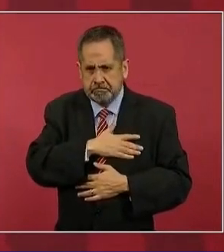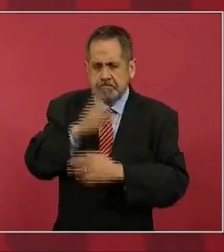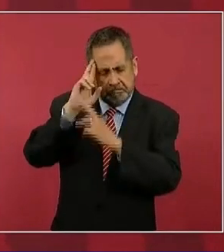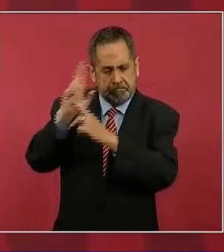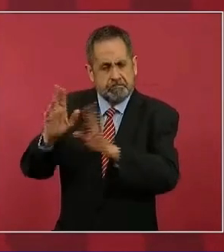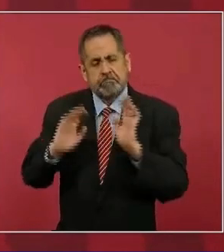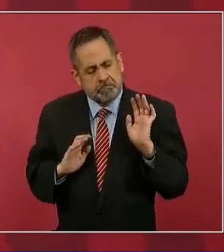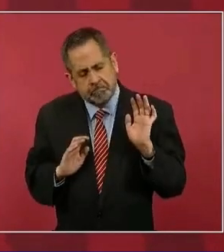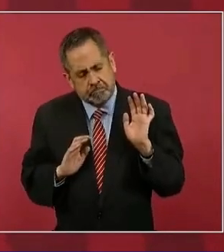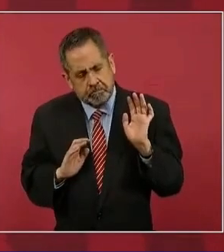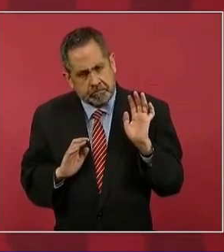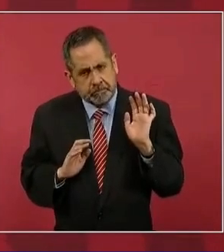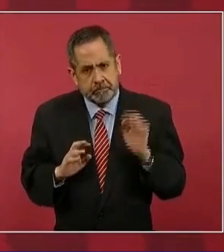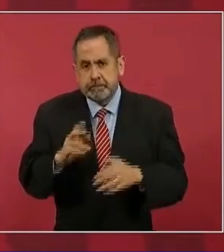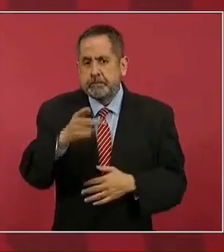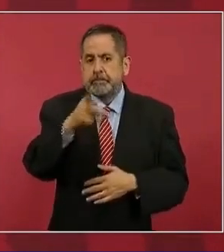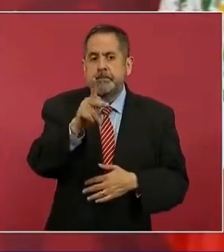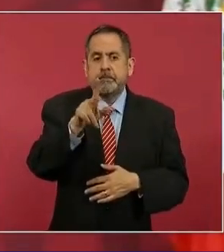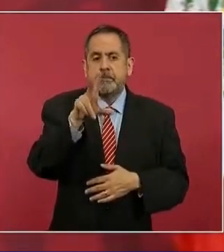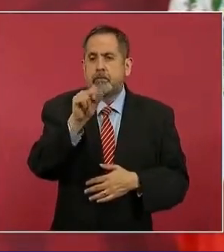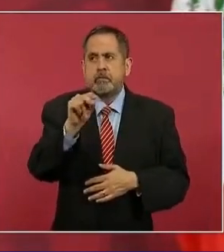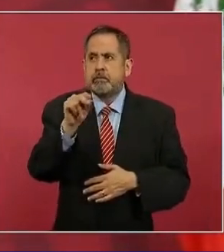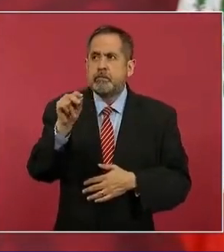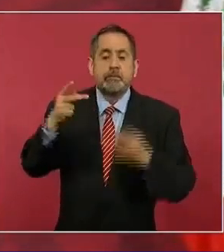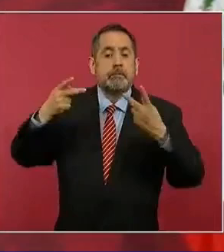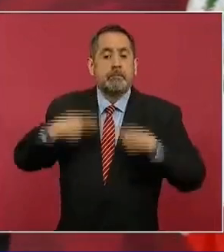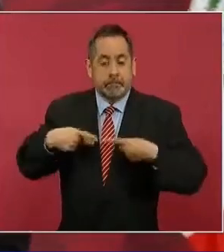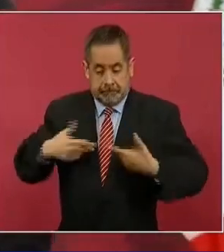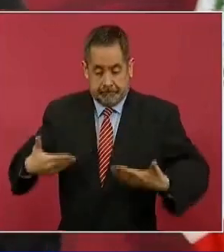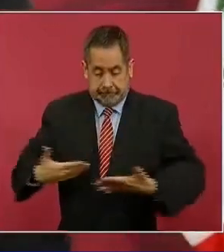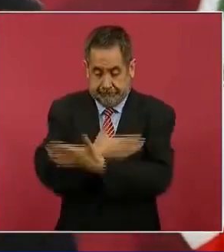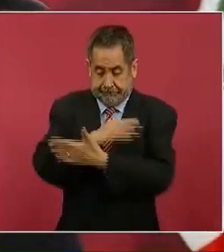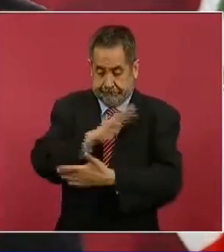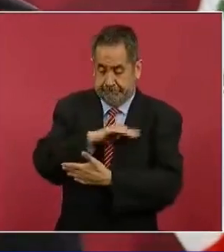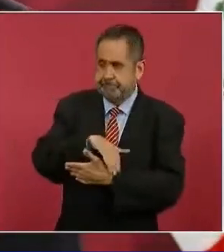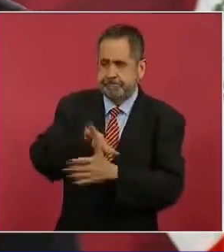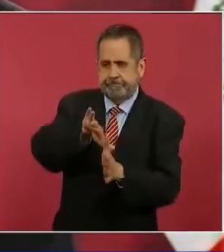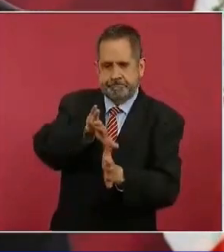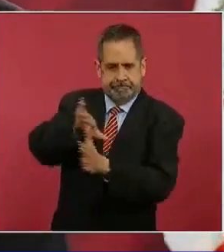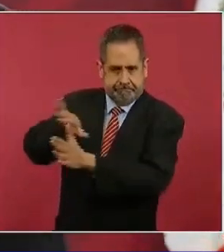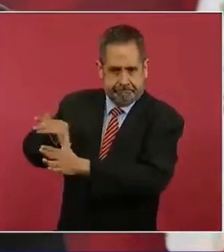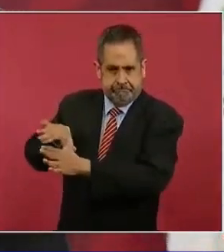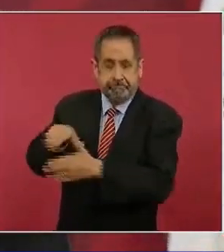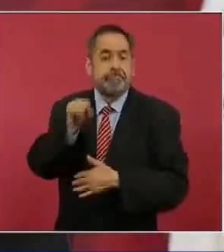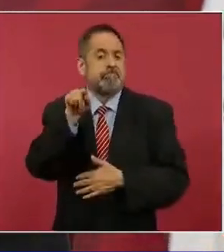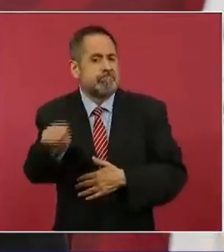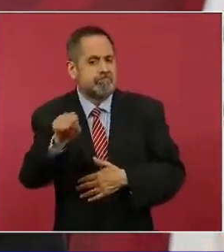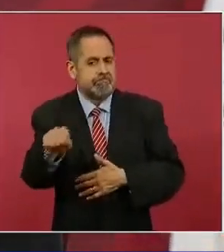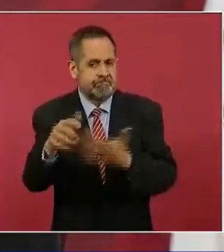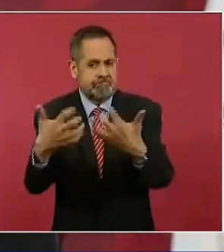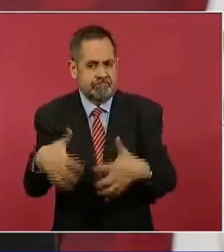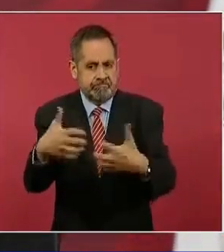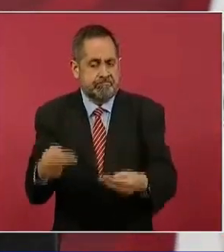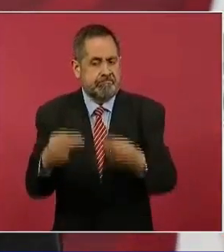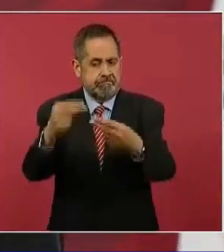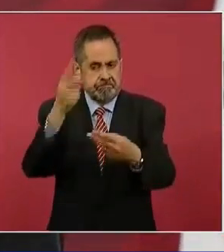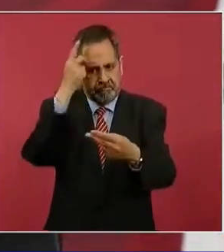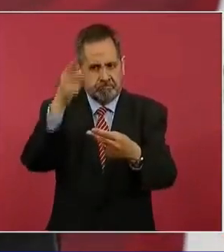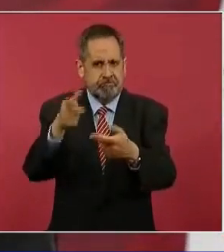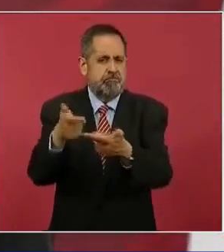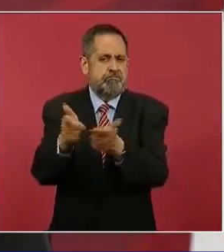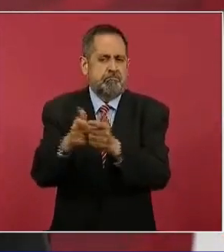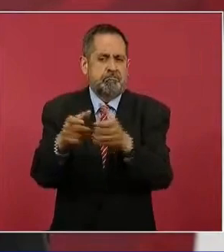pero no es un asunto del pueblo español. Es un asunto de empresas, de la